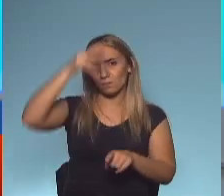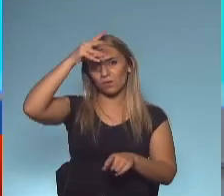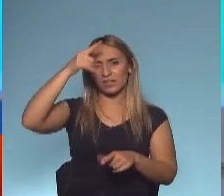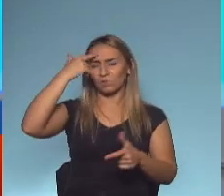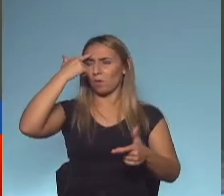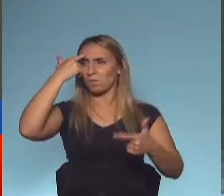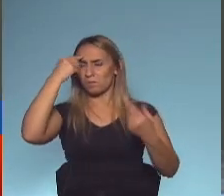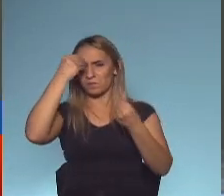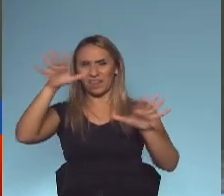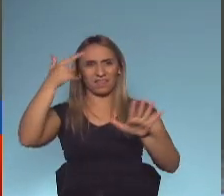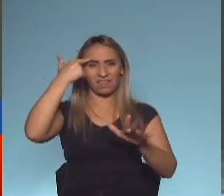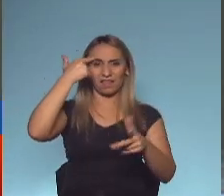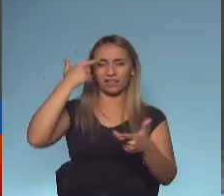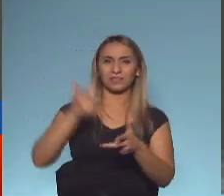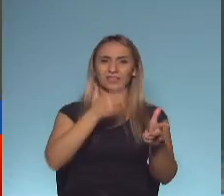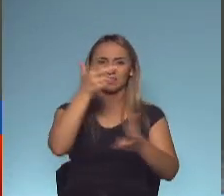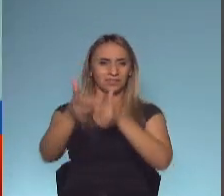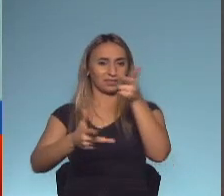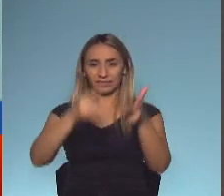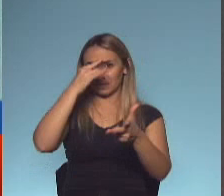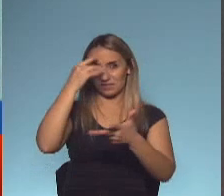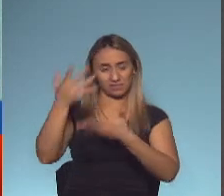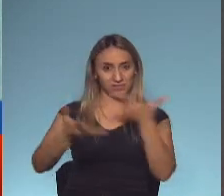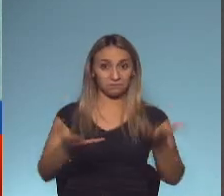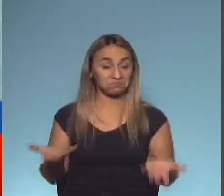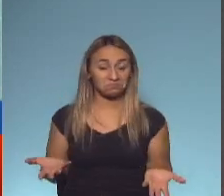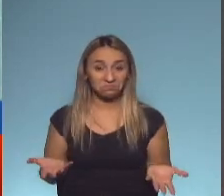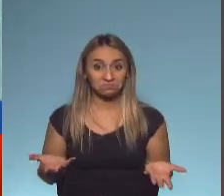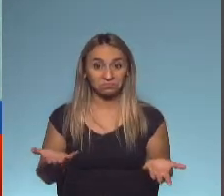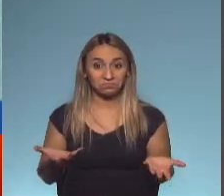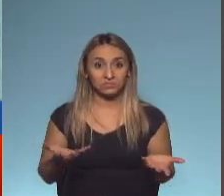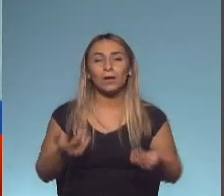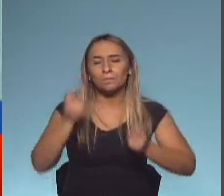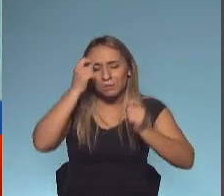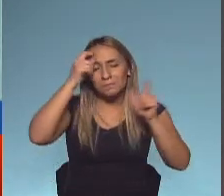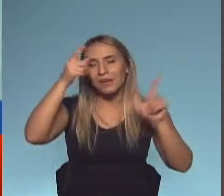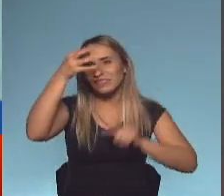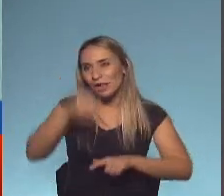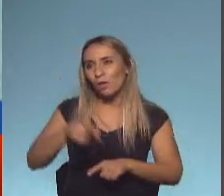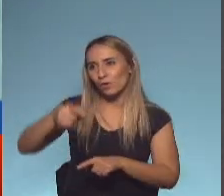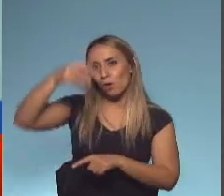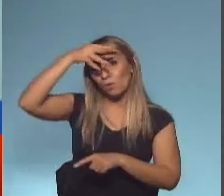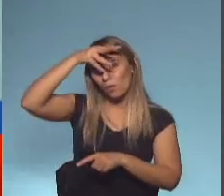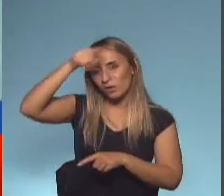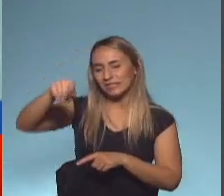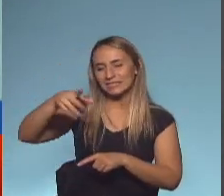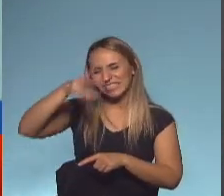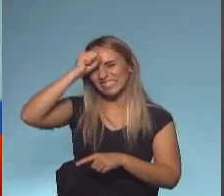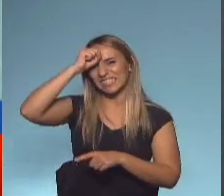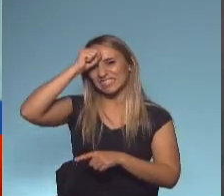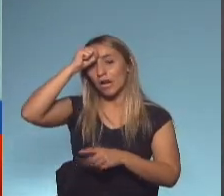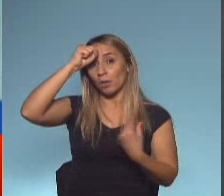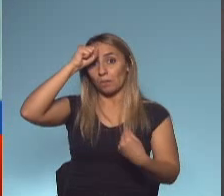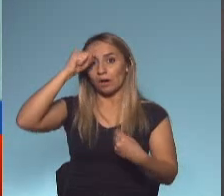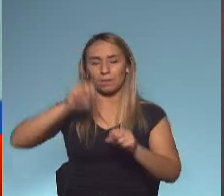Da la sensación porque... Sí, es un instante del cual, supongo, ¿no? Debe estar arrepentida porque la repercusión fue malísima. Ni en su electorado